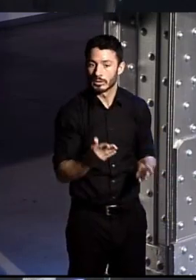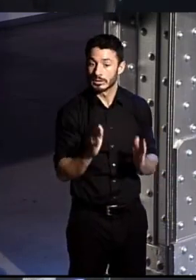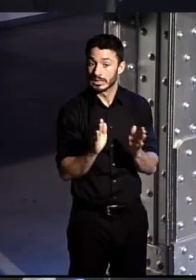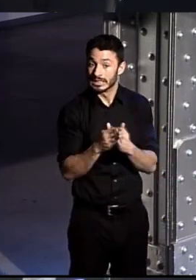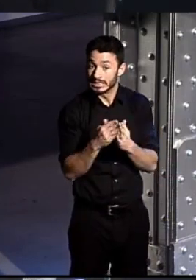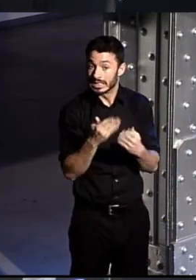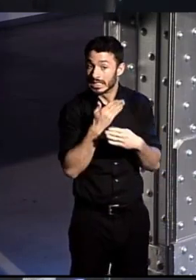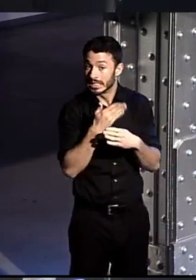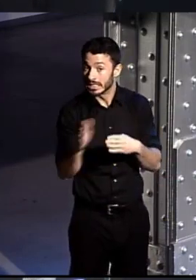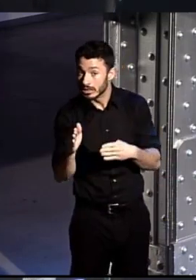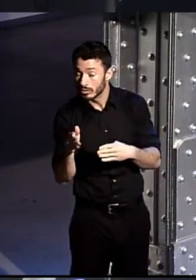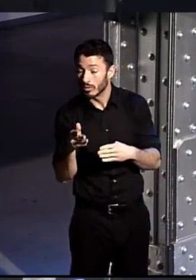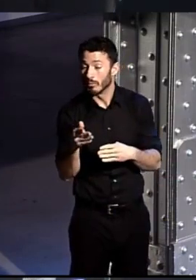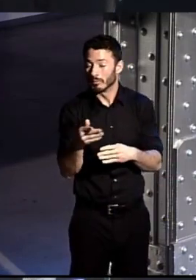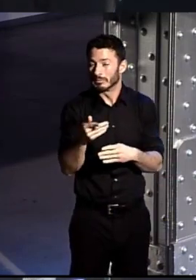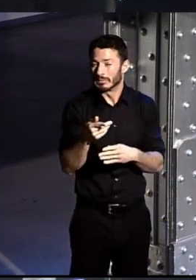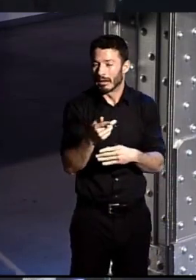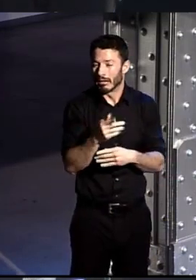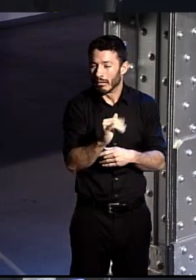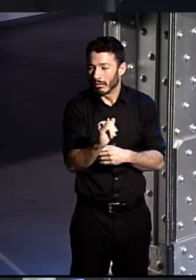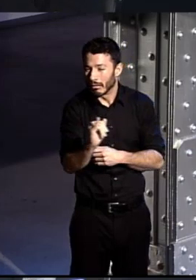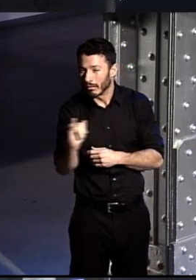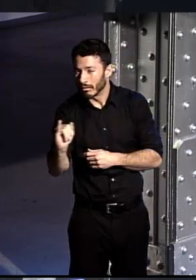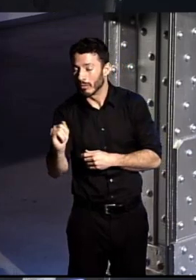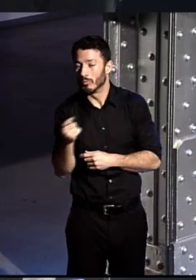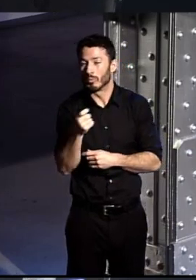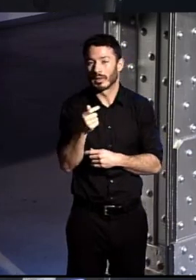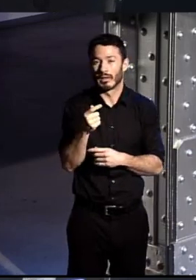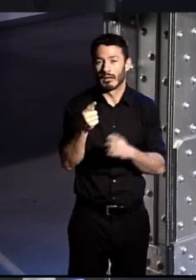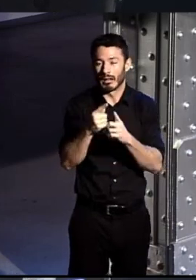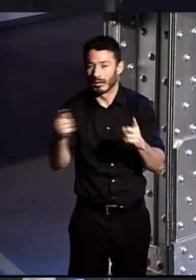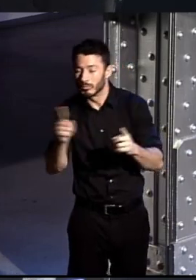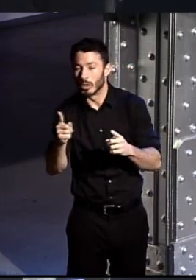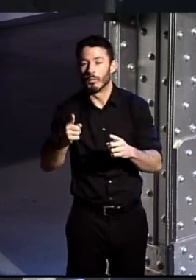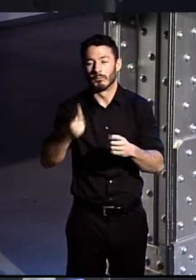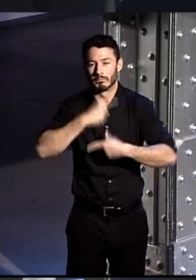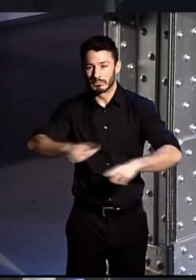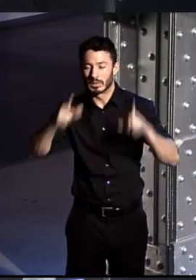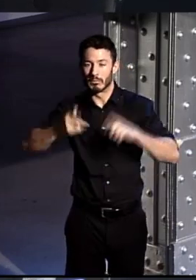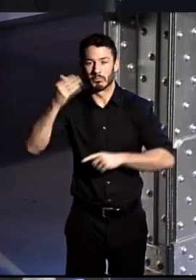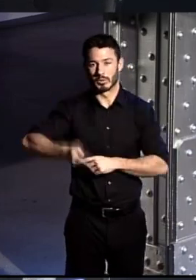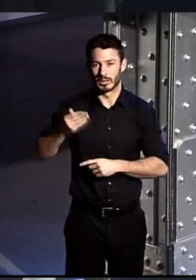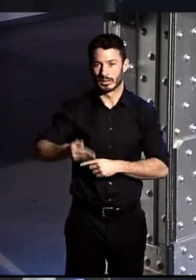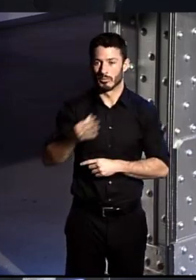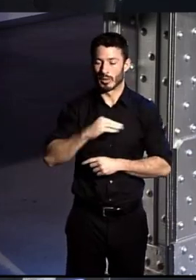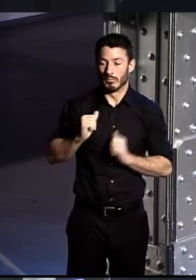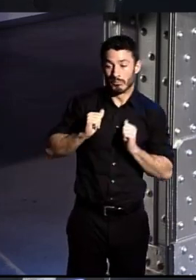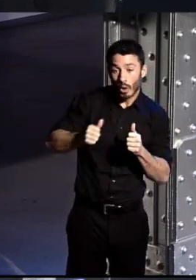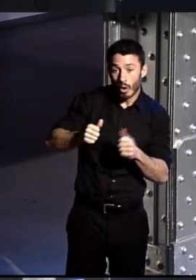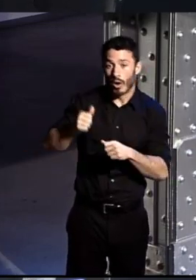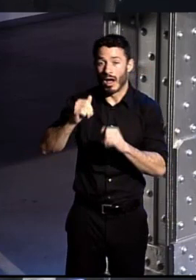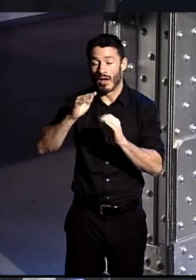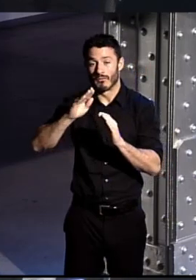que aparezca poco, pero sí que es verdad que hace un gran papel, es un eje principal de la novela. Puede ser al principio, puede ser al